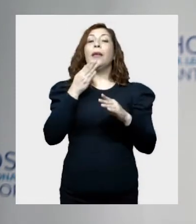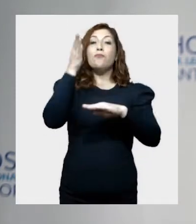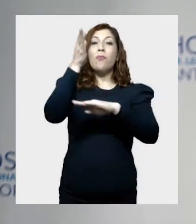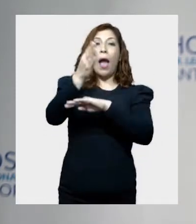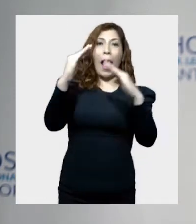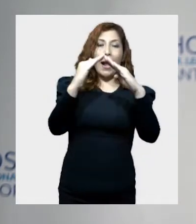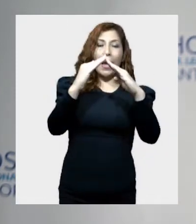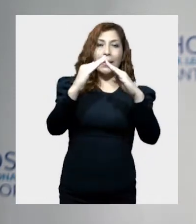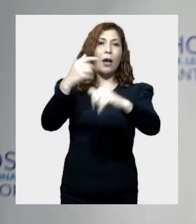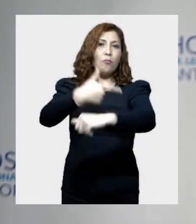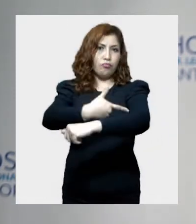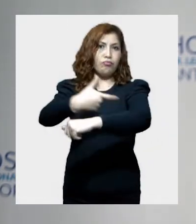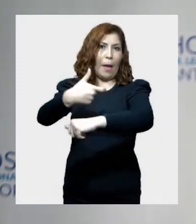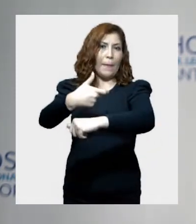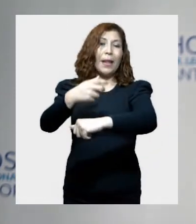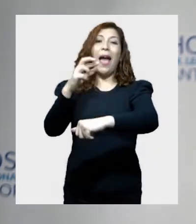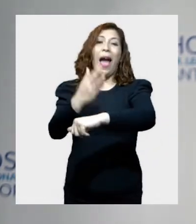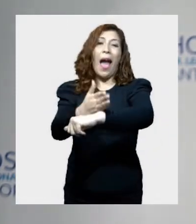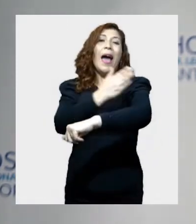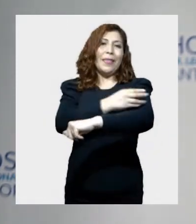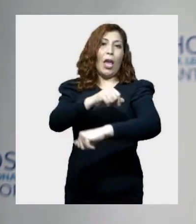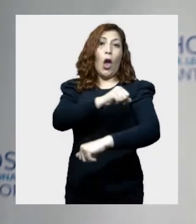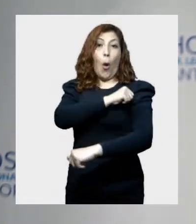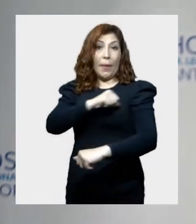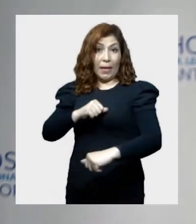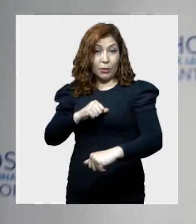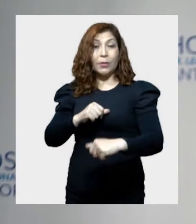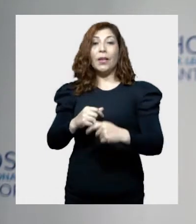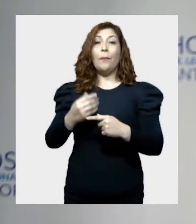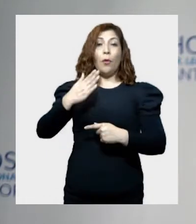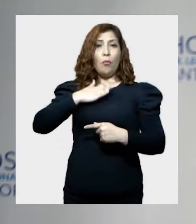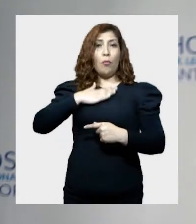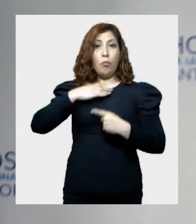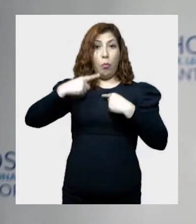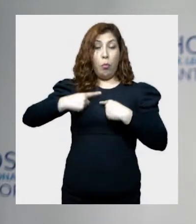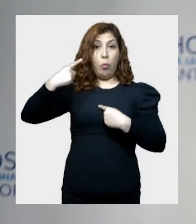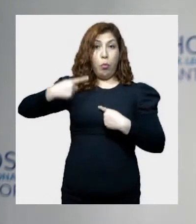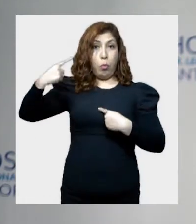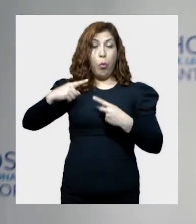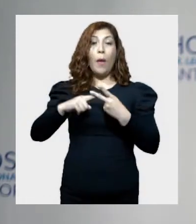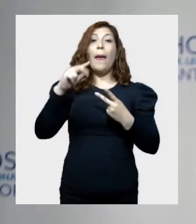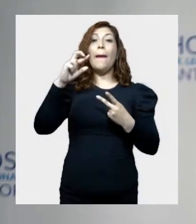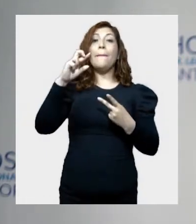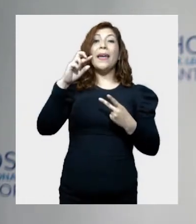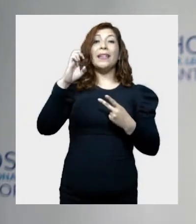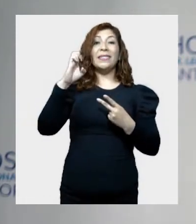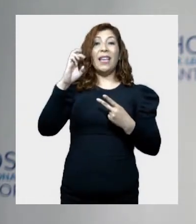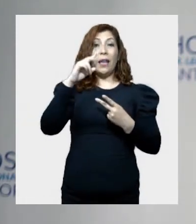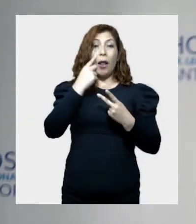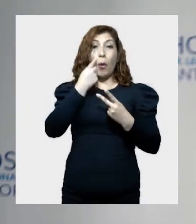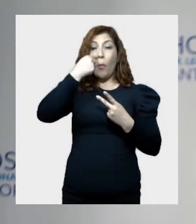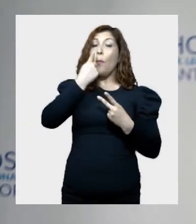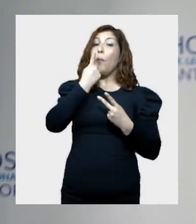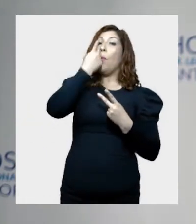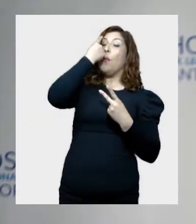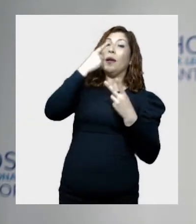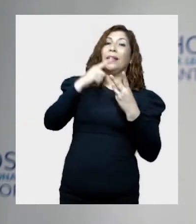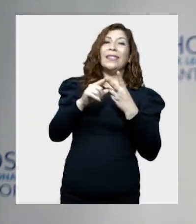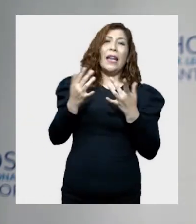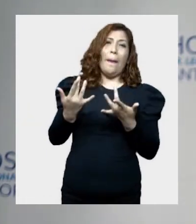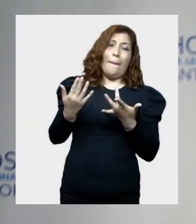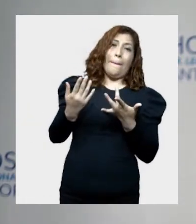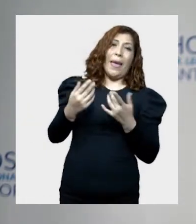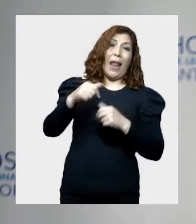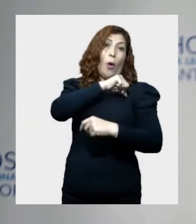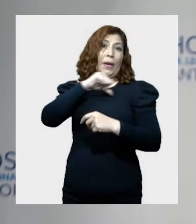la toma de exámenes preoperatorios, incluido electrocardiograma, PCR para los pacientes que se encuentran en lista de espera quirúrgica,